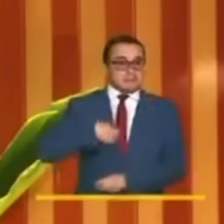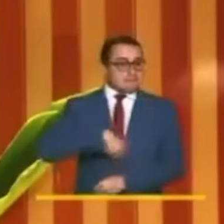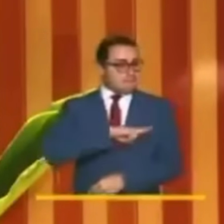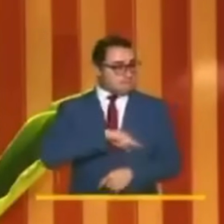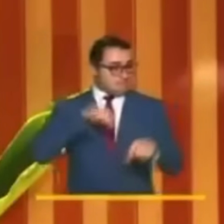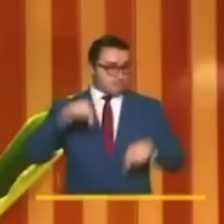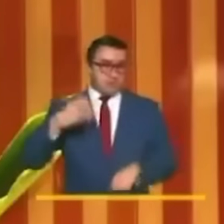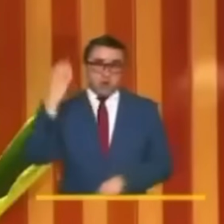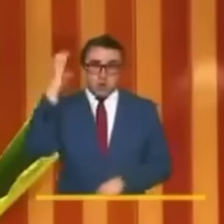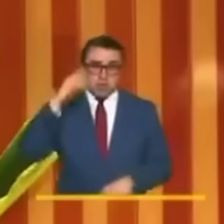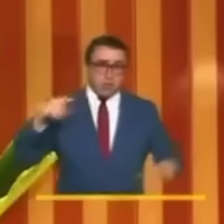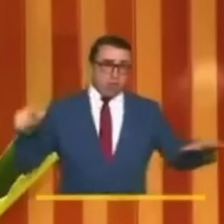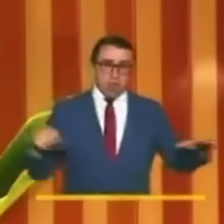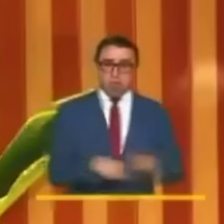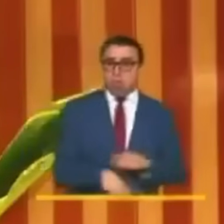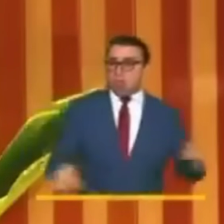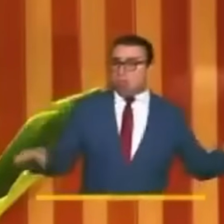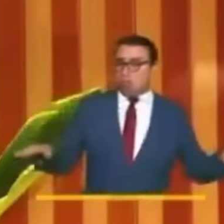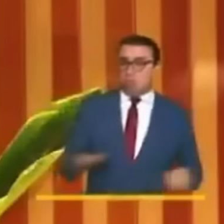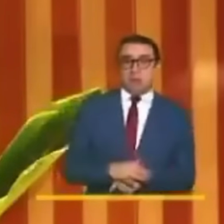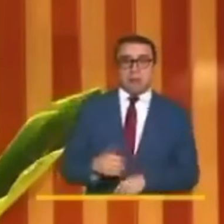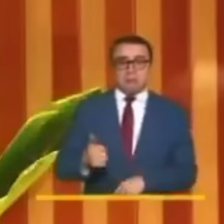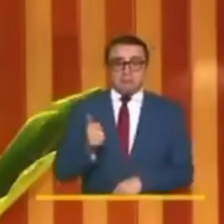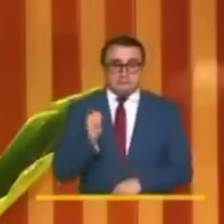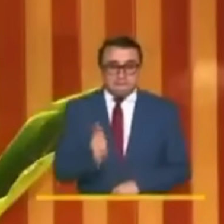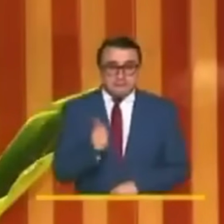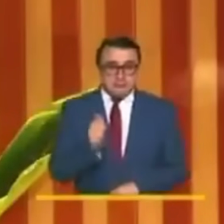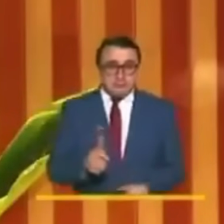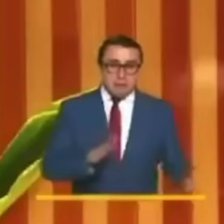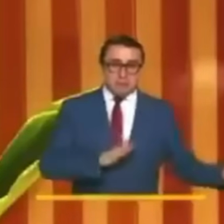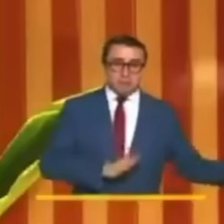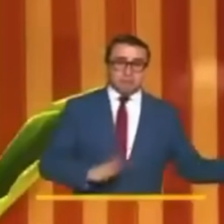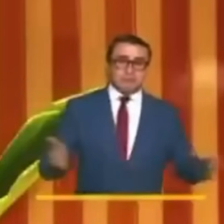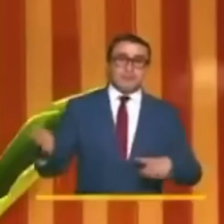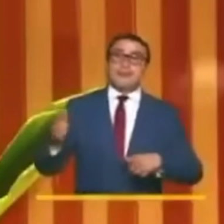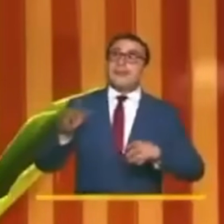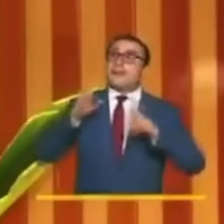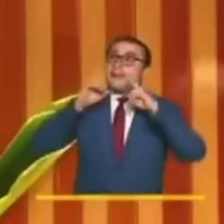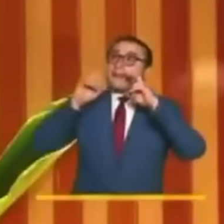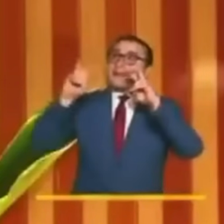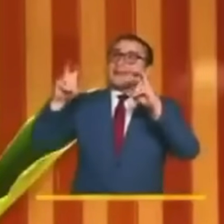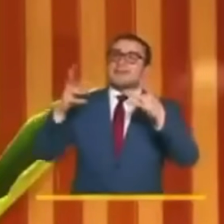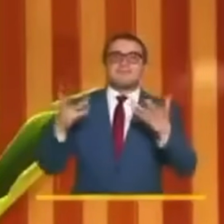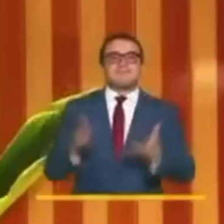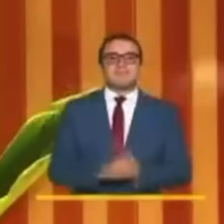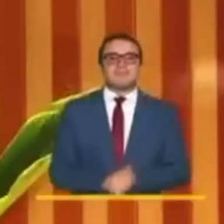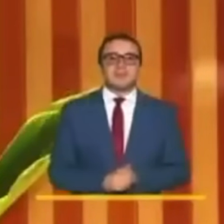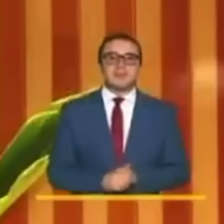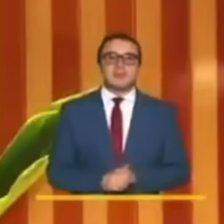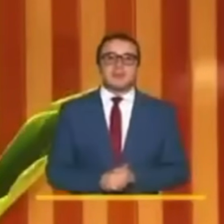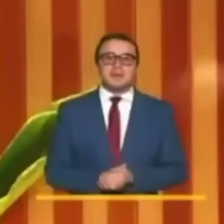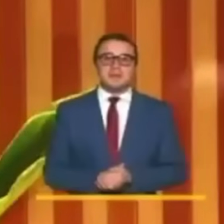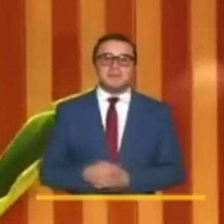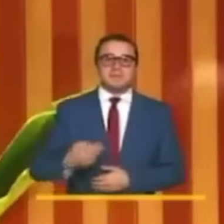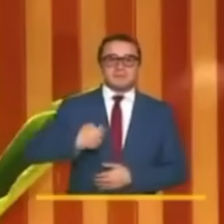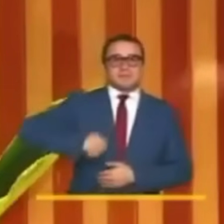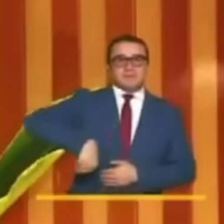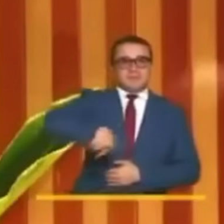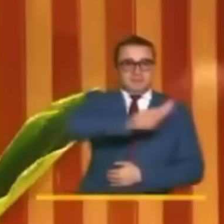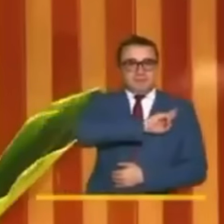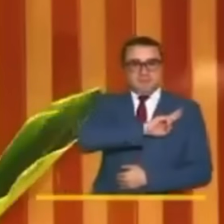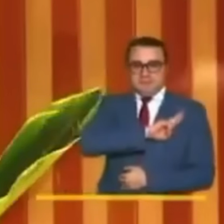mismos. Por tanto, somos etnia cósmica, decía